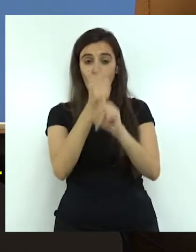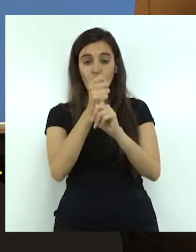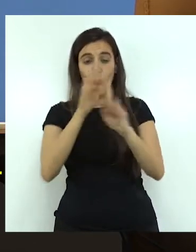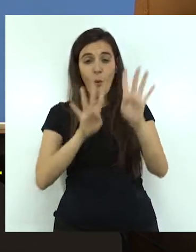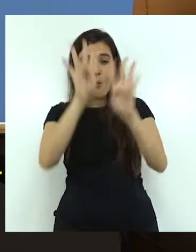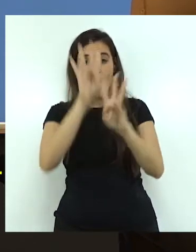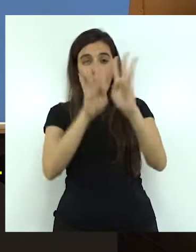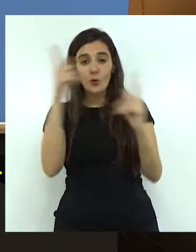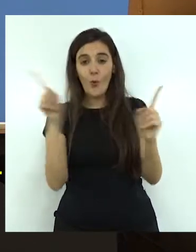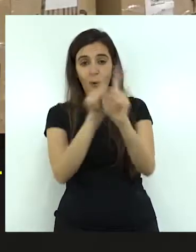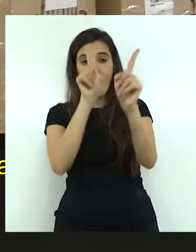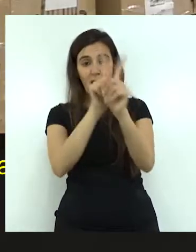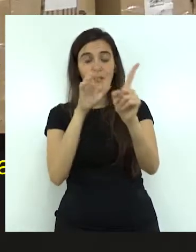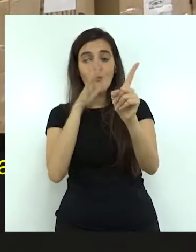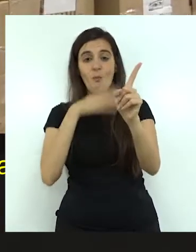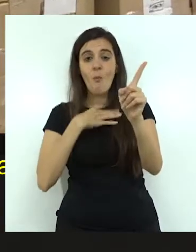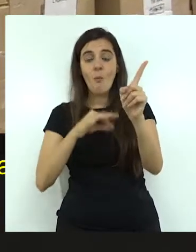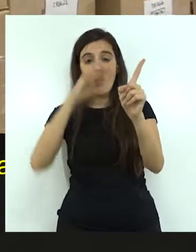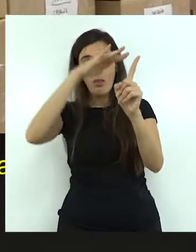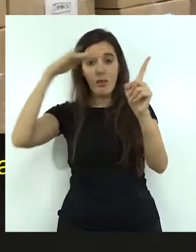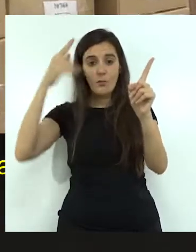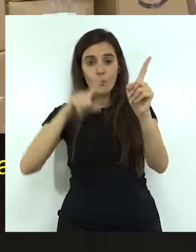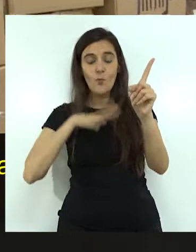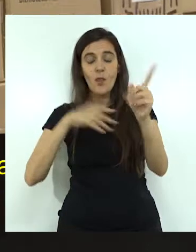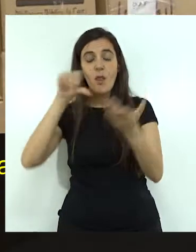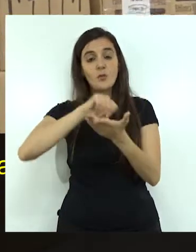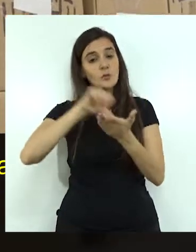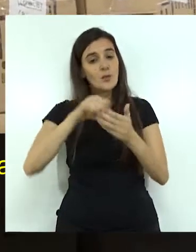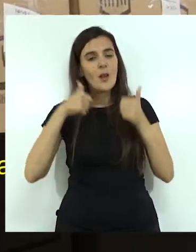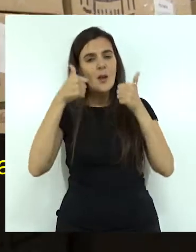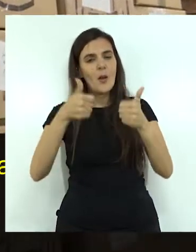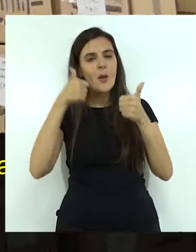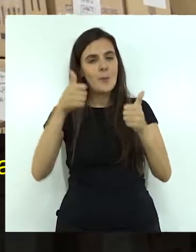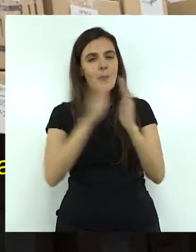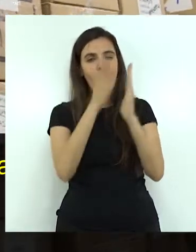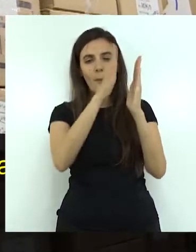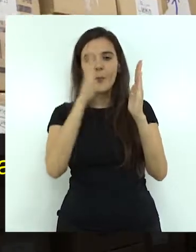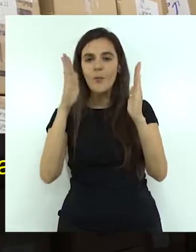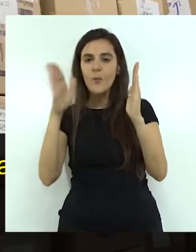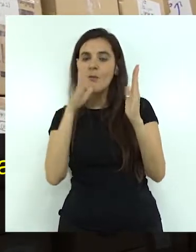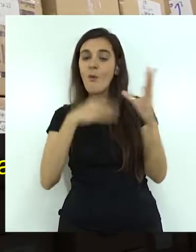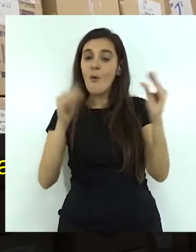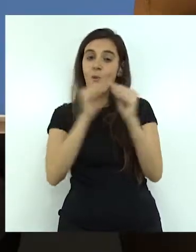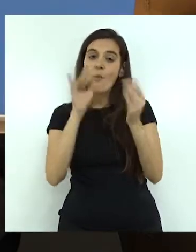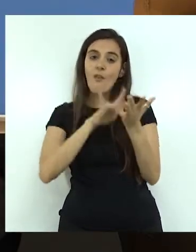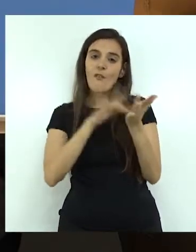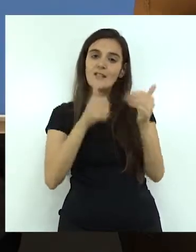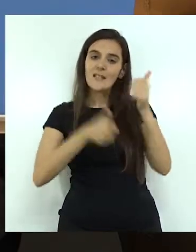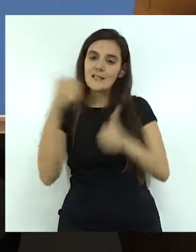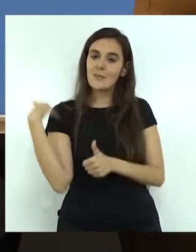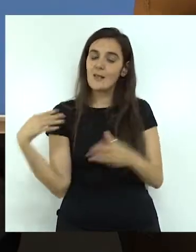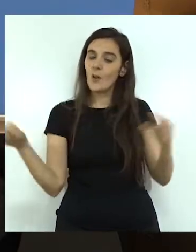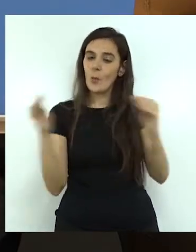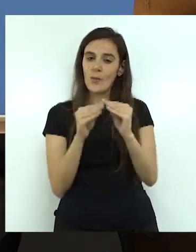momento dado pueda descender del techo en la ciudad pretende tener operativa la nueva biblioteca coincidiendo con las fechas de exámenes hemos estado